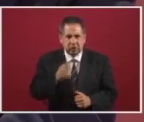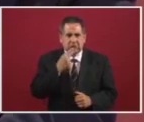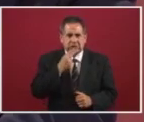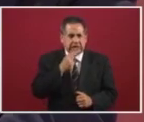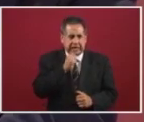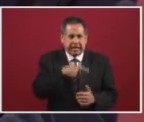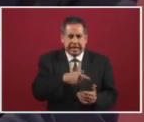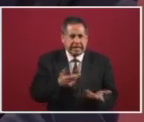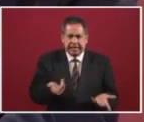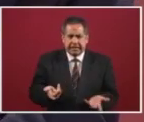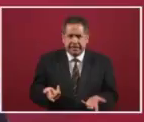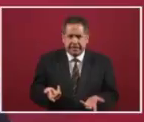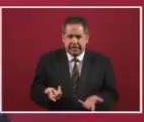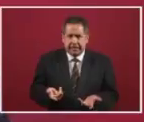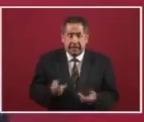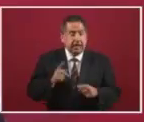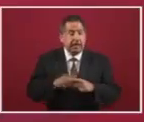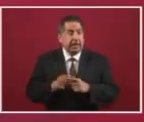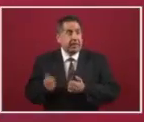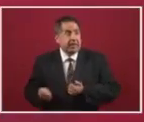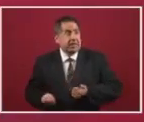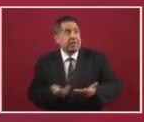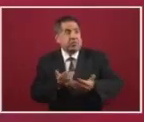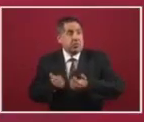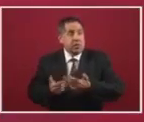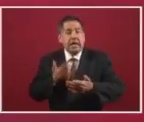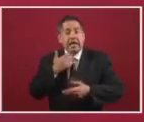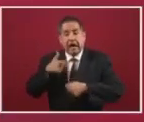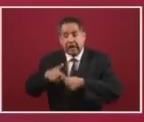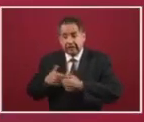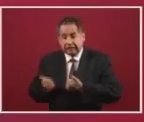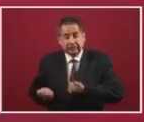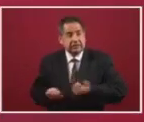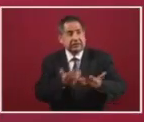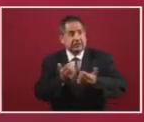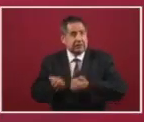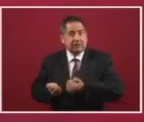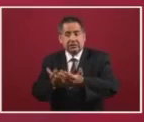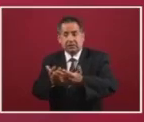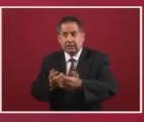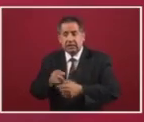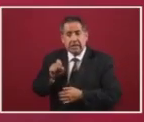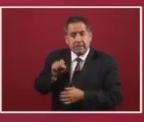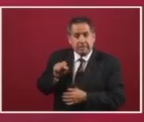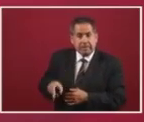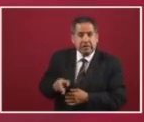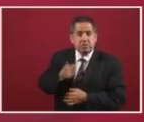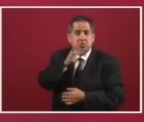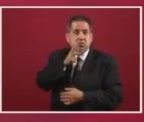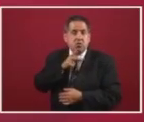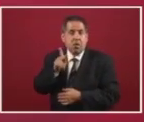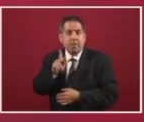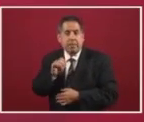utilizando. Quien distribuye la gasolina es Pemex.